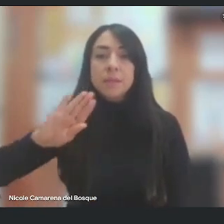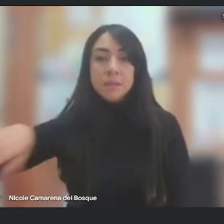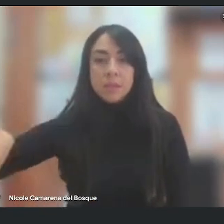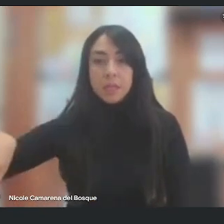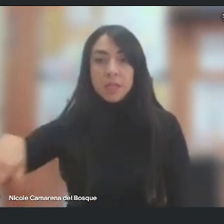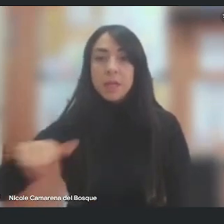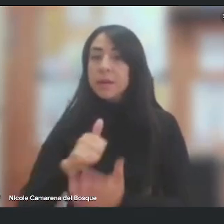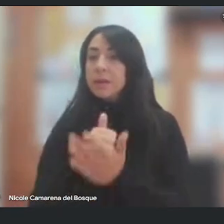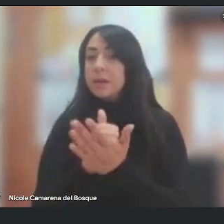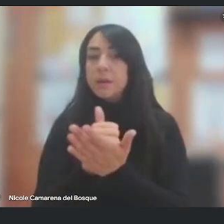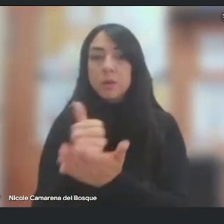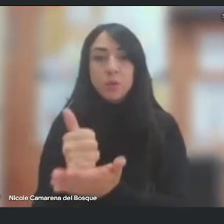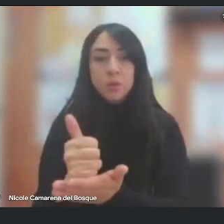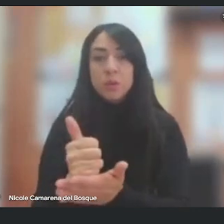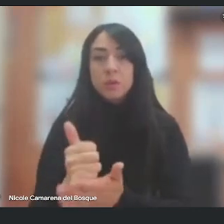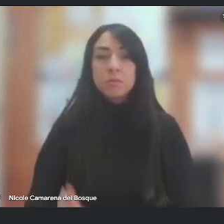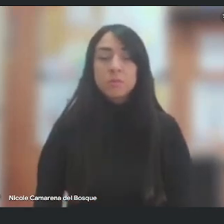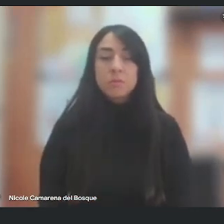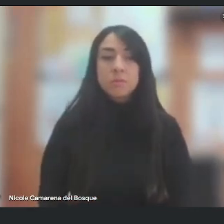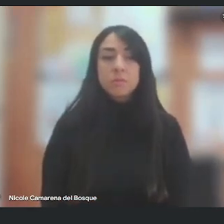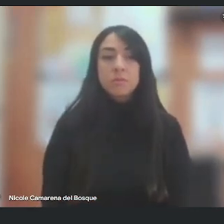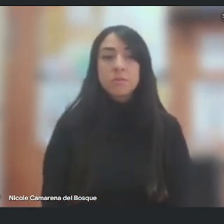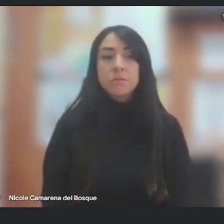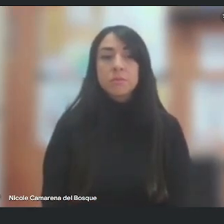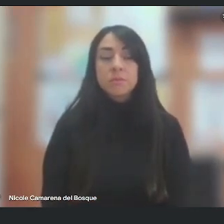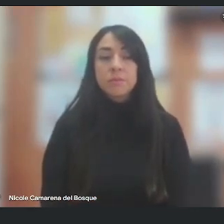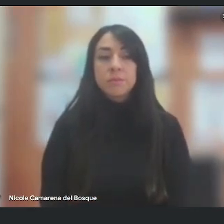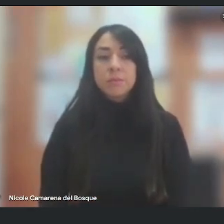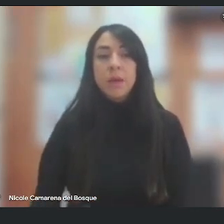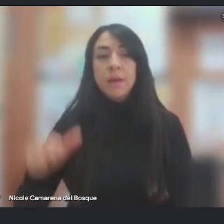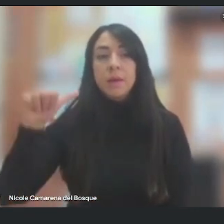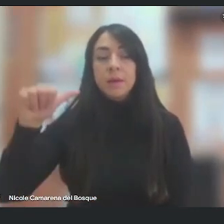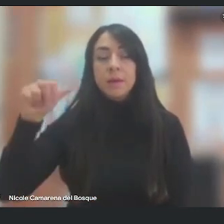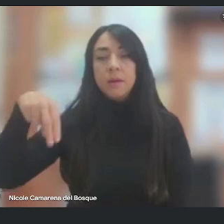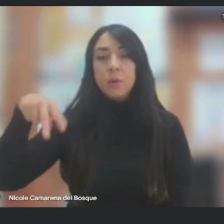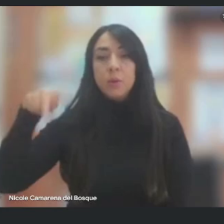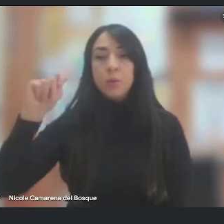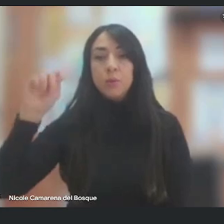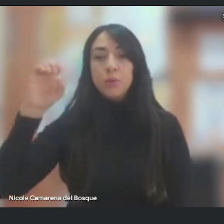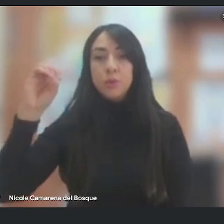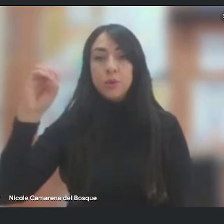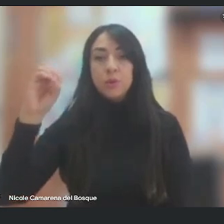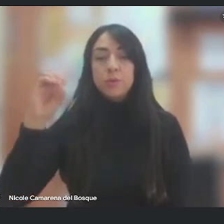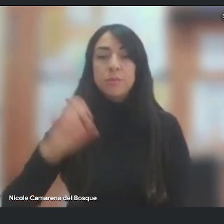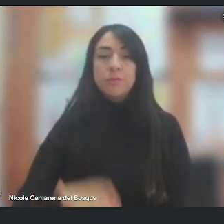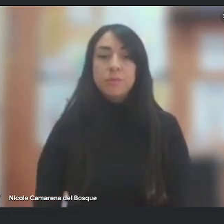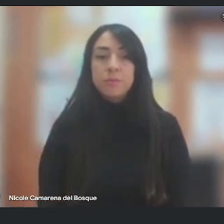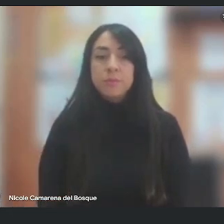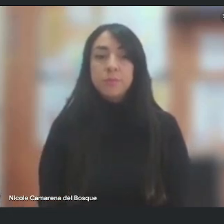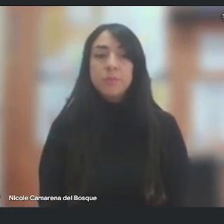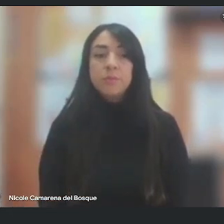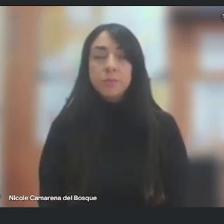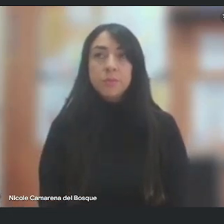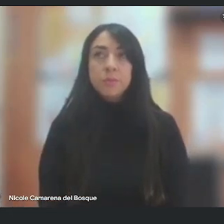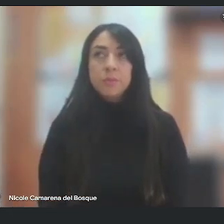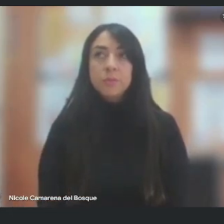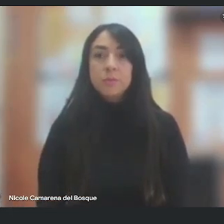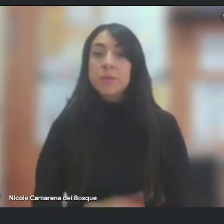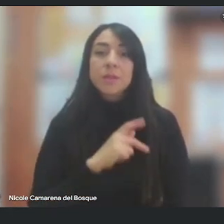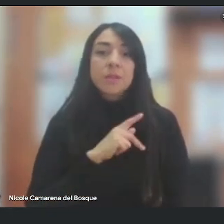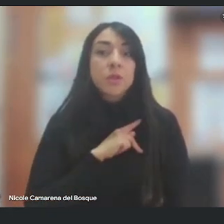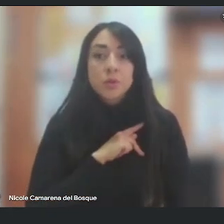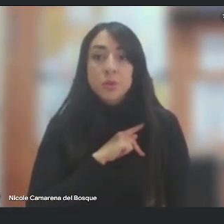porque muchas veces las personas con discapacidad tienen a alguien que decide por ellos, entonces se ve